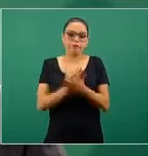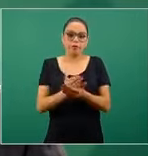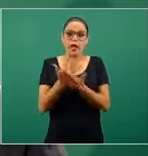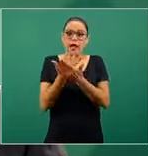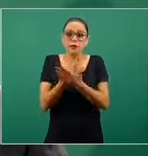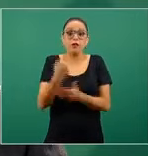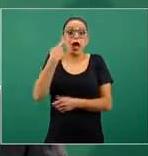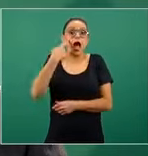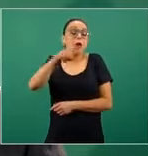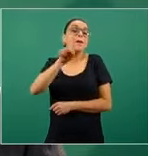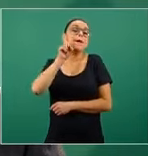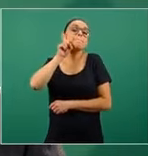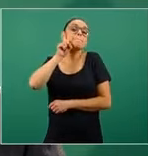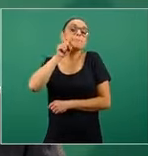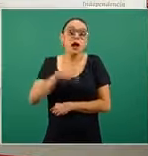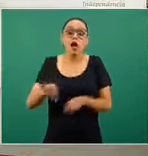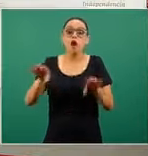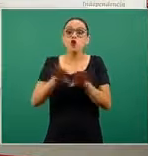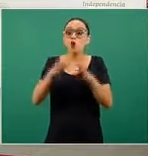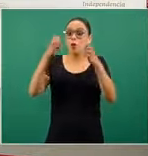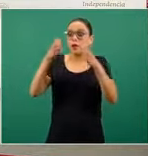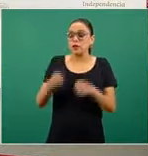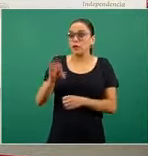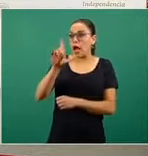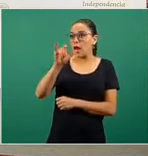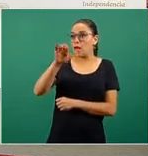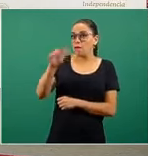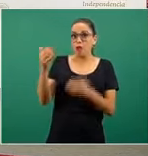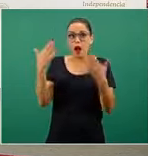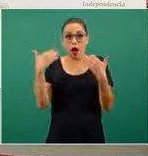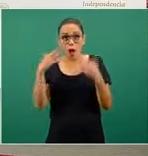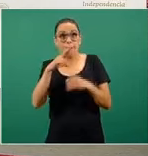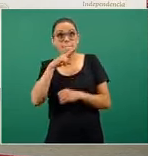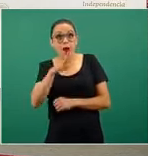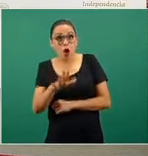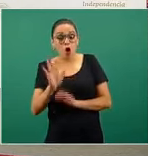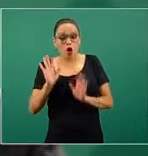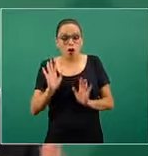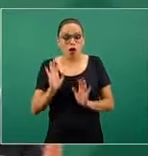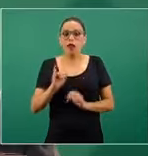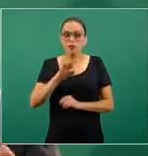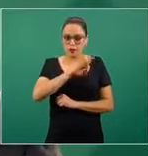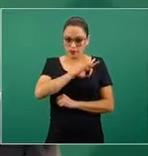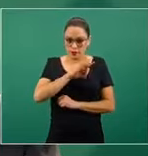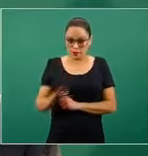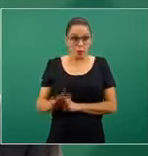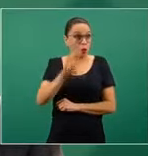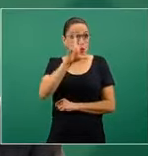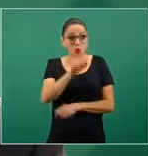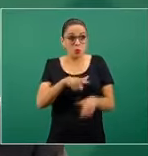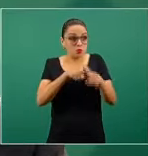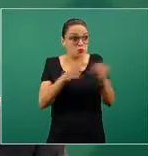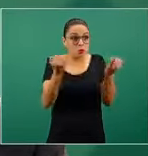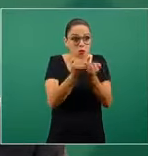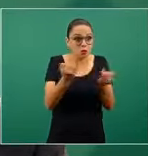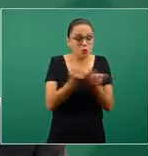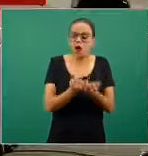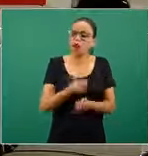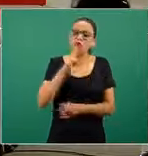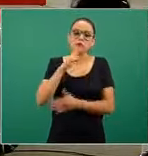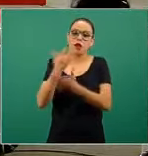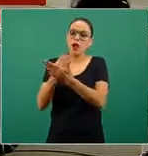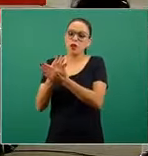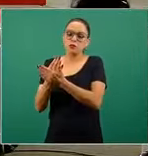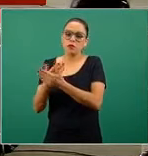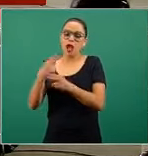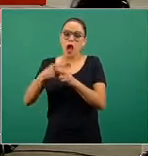acuerdo a condiciones climáticas, si se lograra activar, y si no, pues esperar a que mejoren las condiciones climáticas.